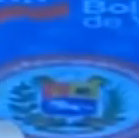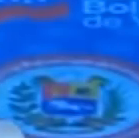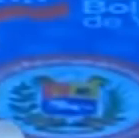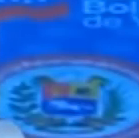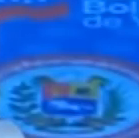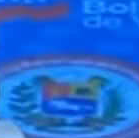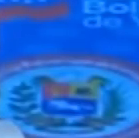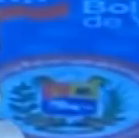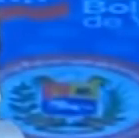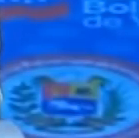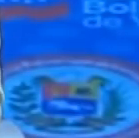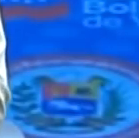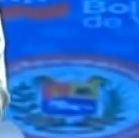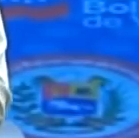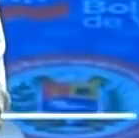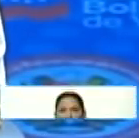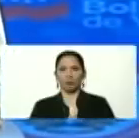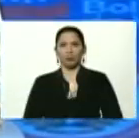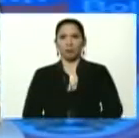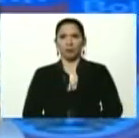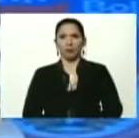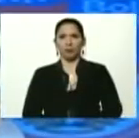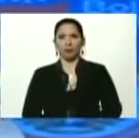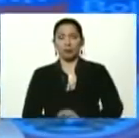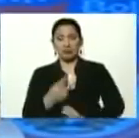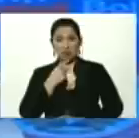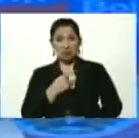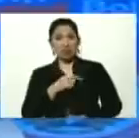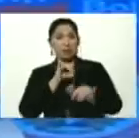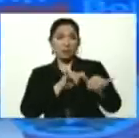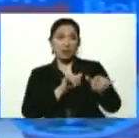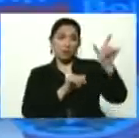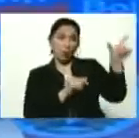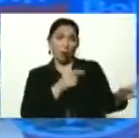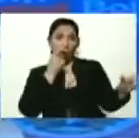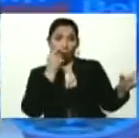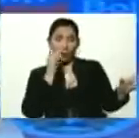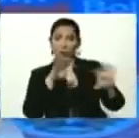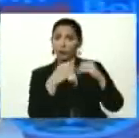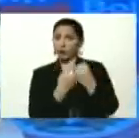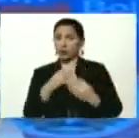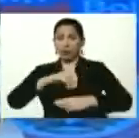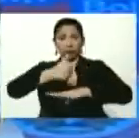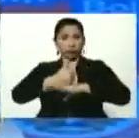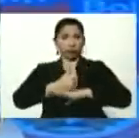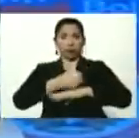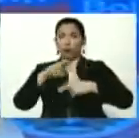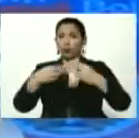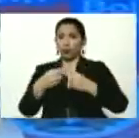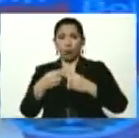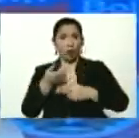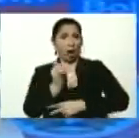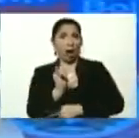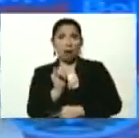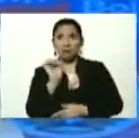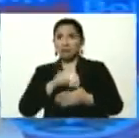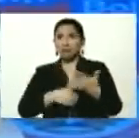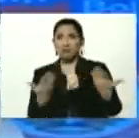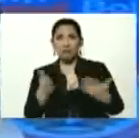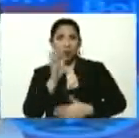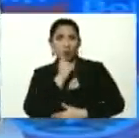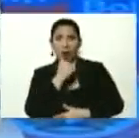Dice este criminal, la oficina del procurador no existe, nunca ha existido, no